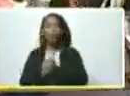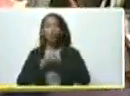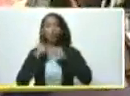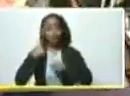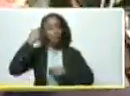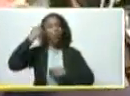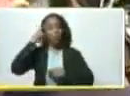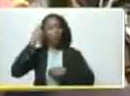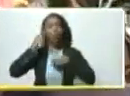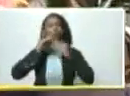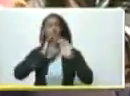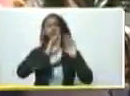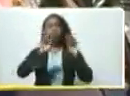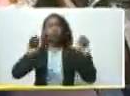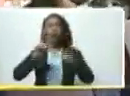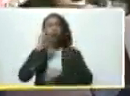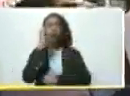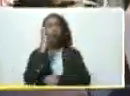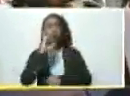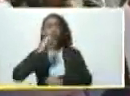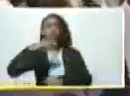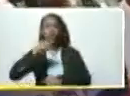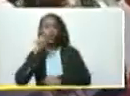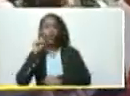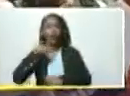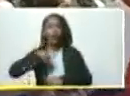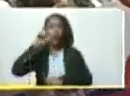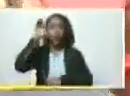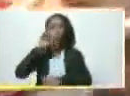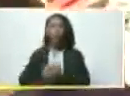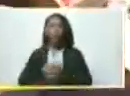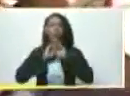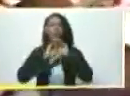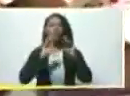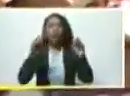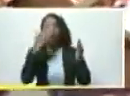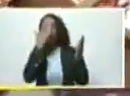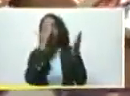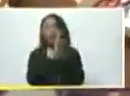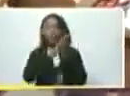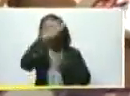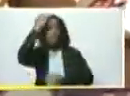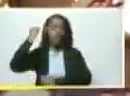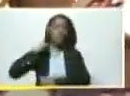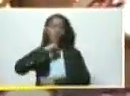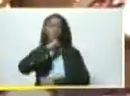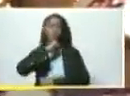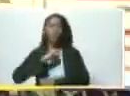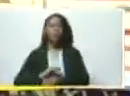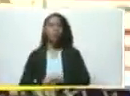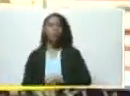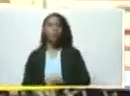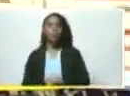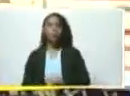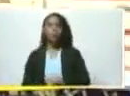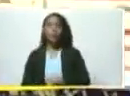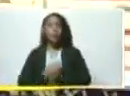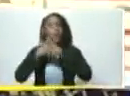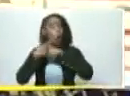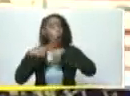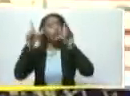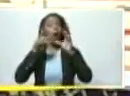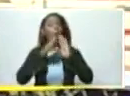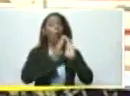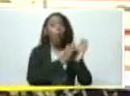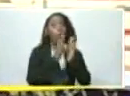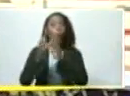recuerdo, a las UVC del país, convoqué al Frente Francisco de Miranda y a otras